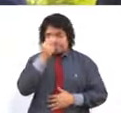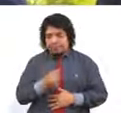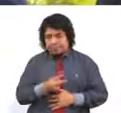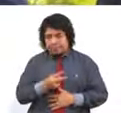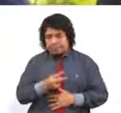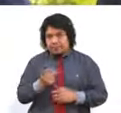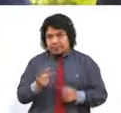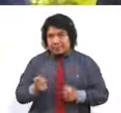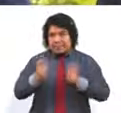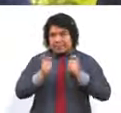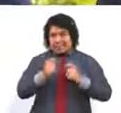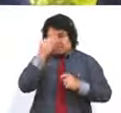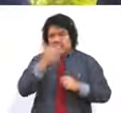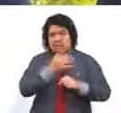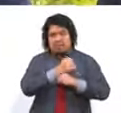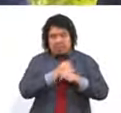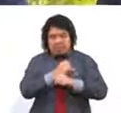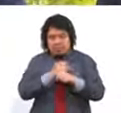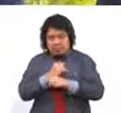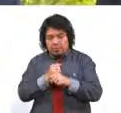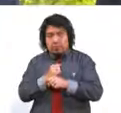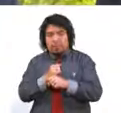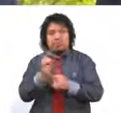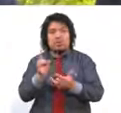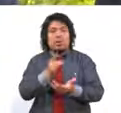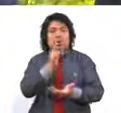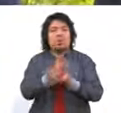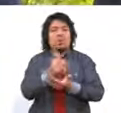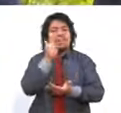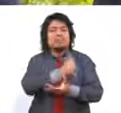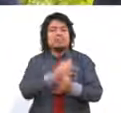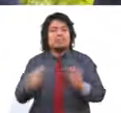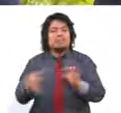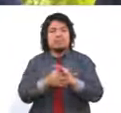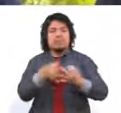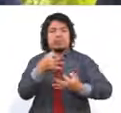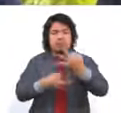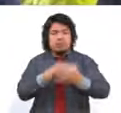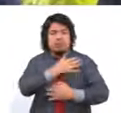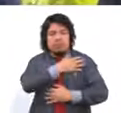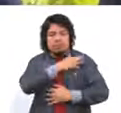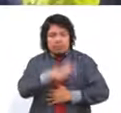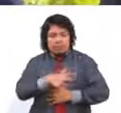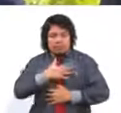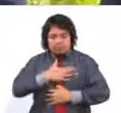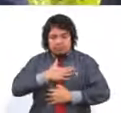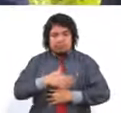obtuvo facultades de investigación, siempre es en coordinación con la Fiscalía General de Justicia.